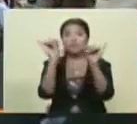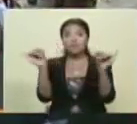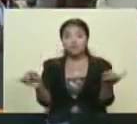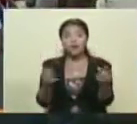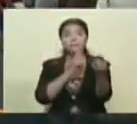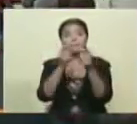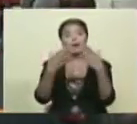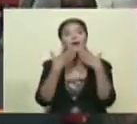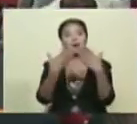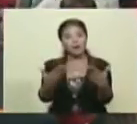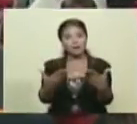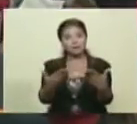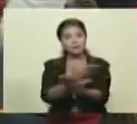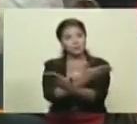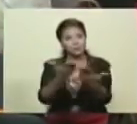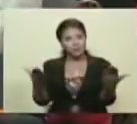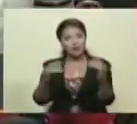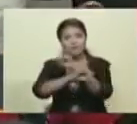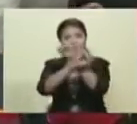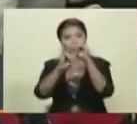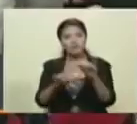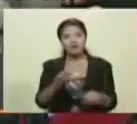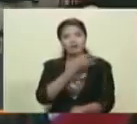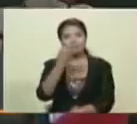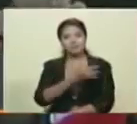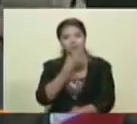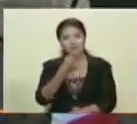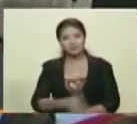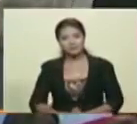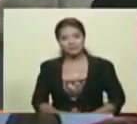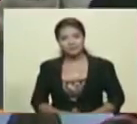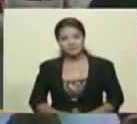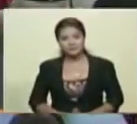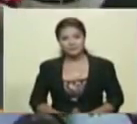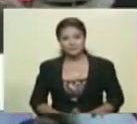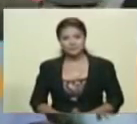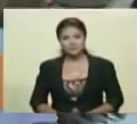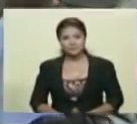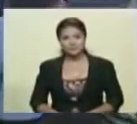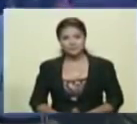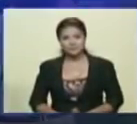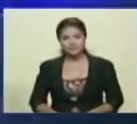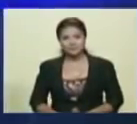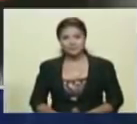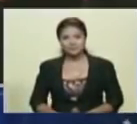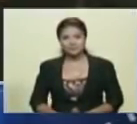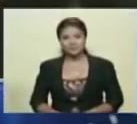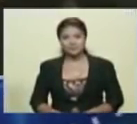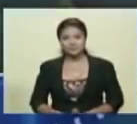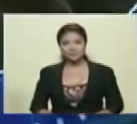Muchísimas gracias por su atención y feliz tarde para todas y todos. El mundo de lo que